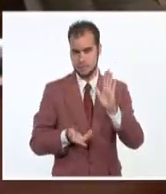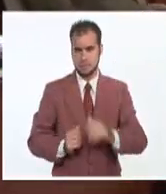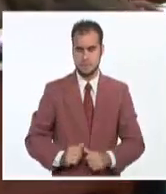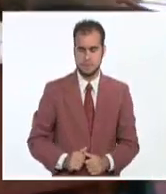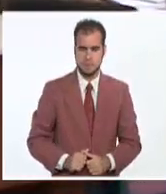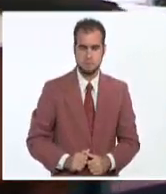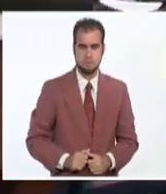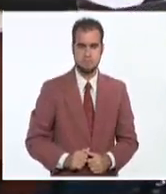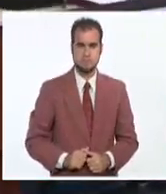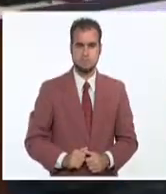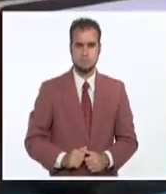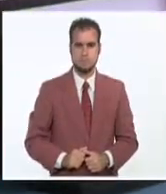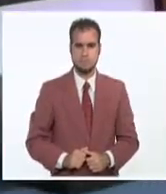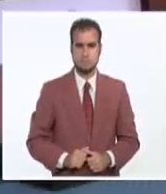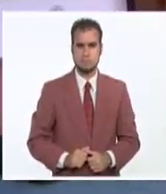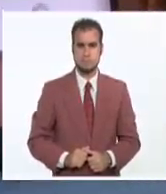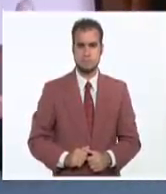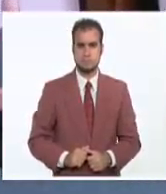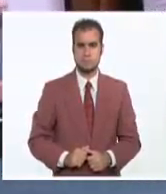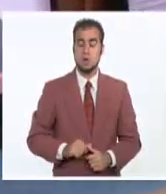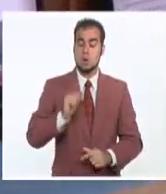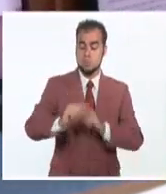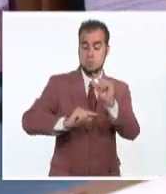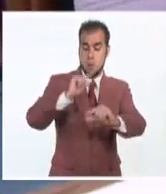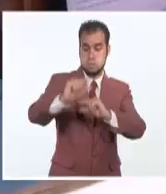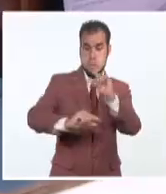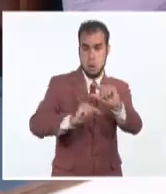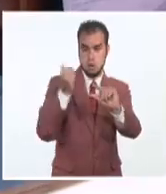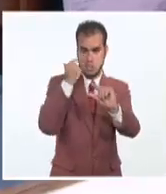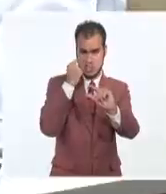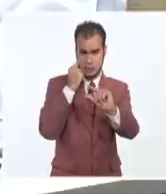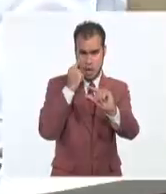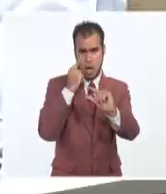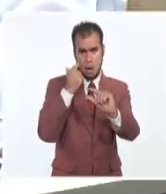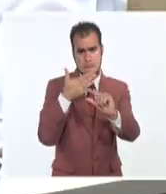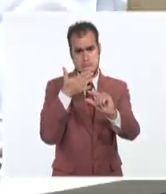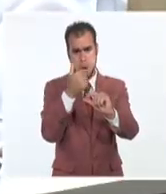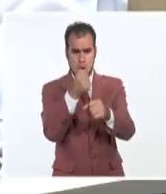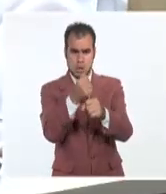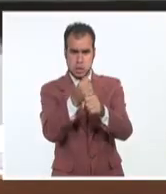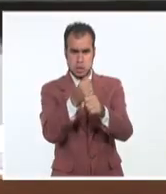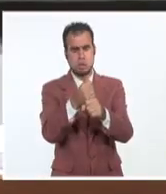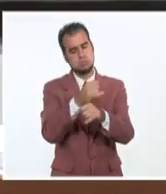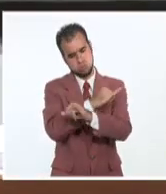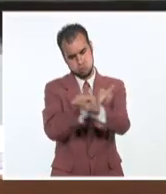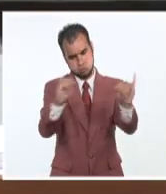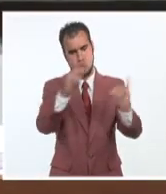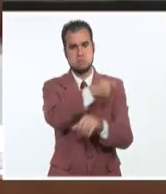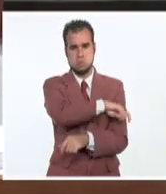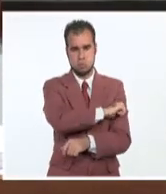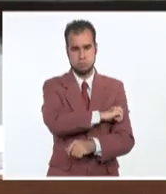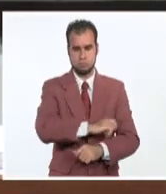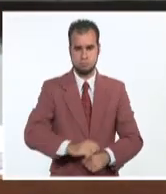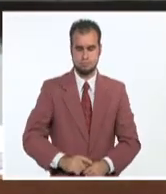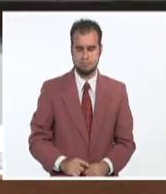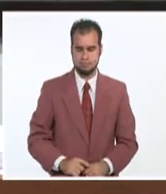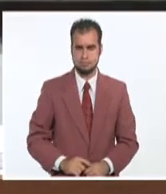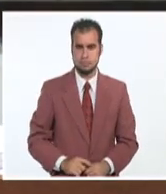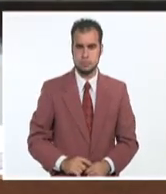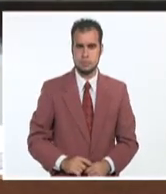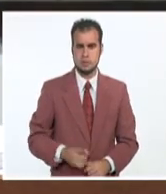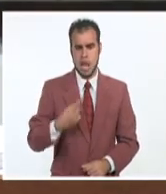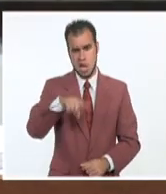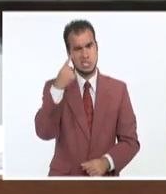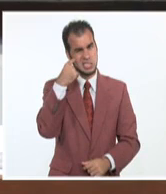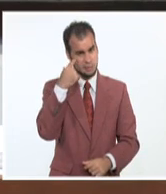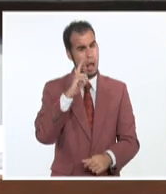vaya avanzando en esta actividad, se ofrecerá información actualizada a nuestro pueblo. Es un proceso amplio e